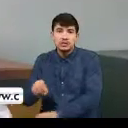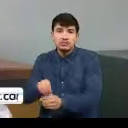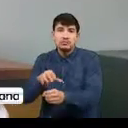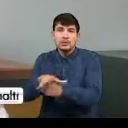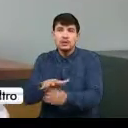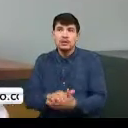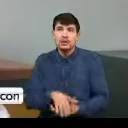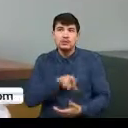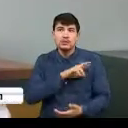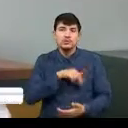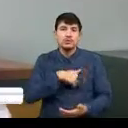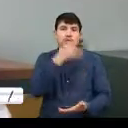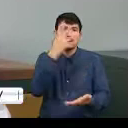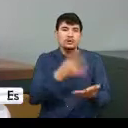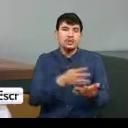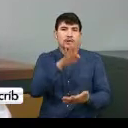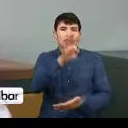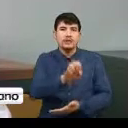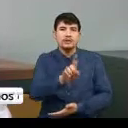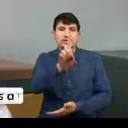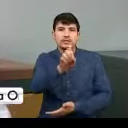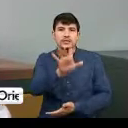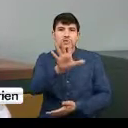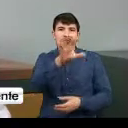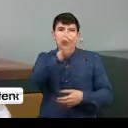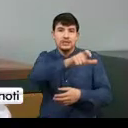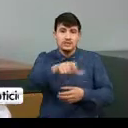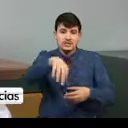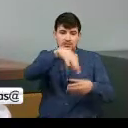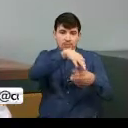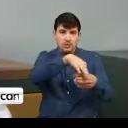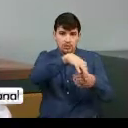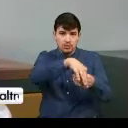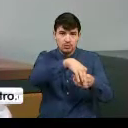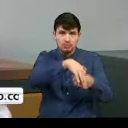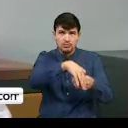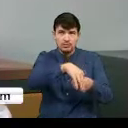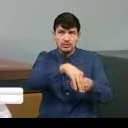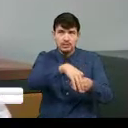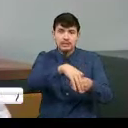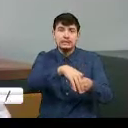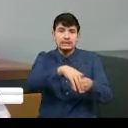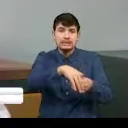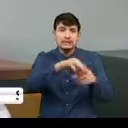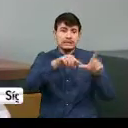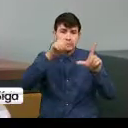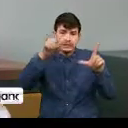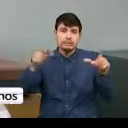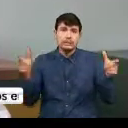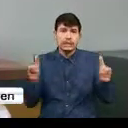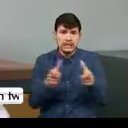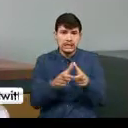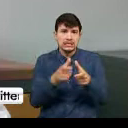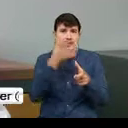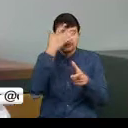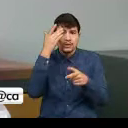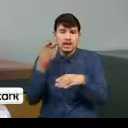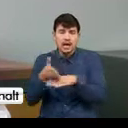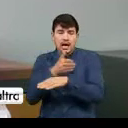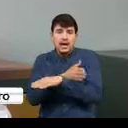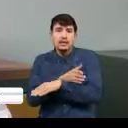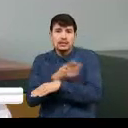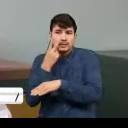Tuvimos 4.965 votos, sí es una cifra pequeña teniendo en cuenta el censo